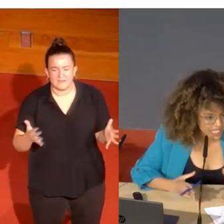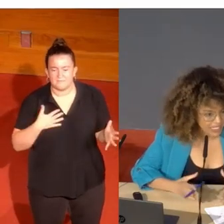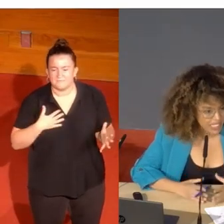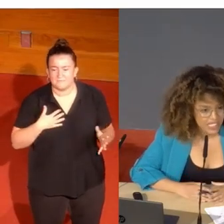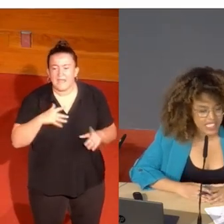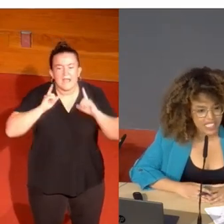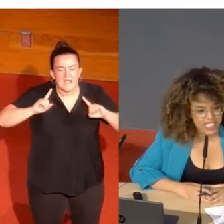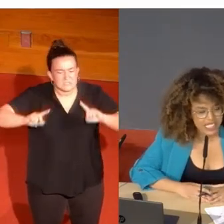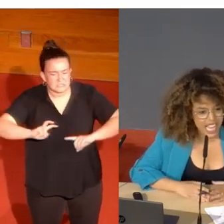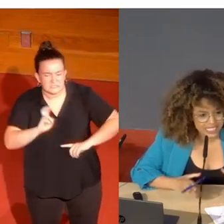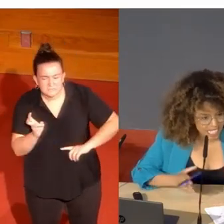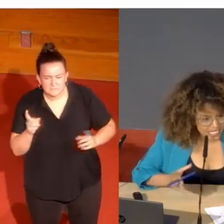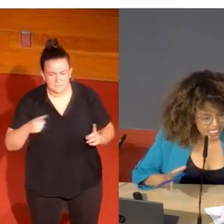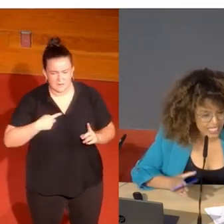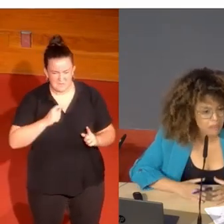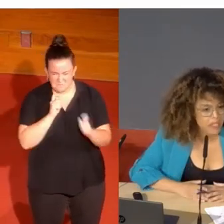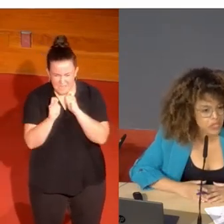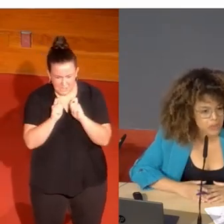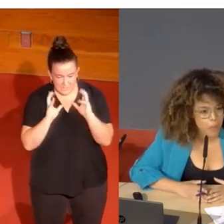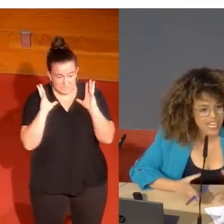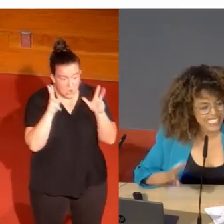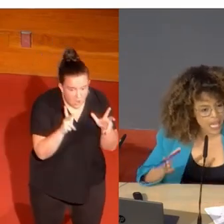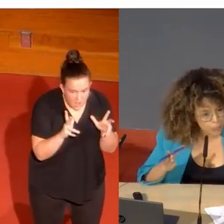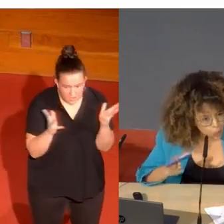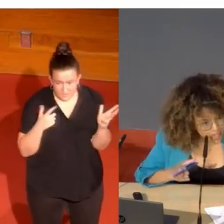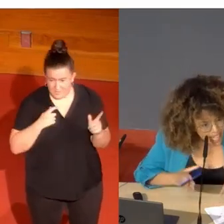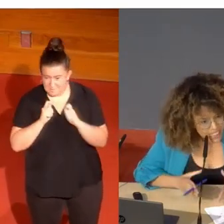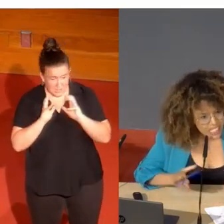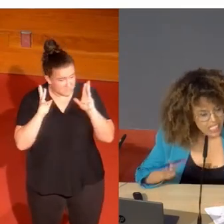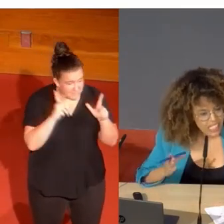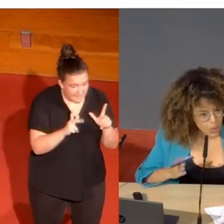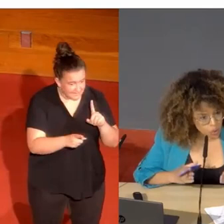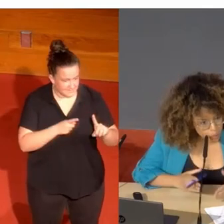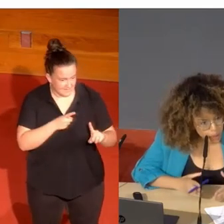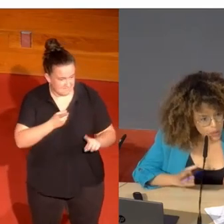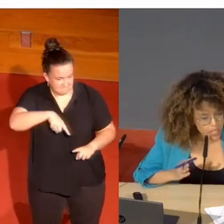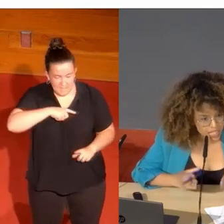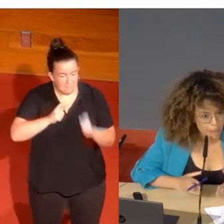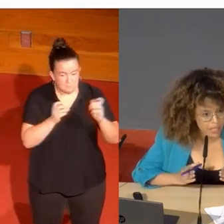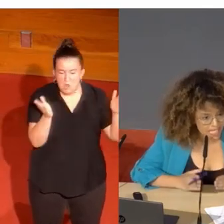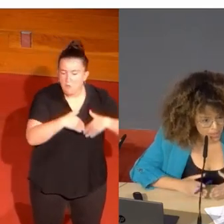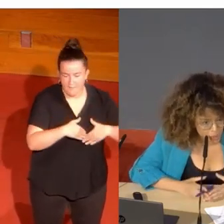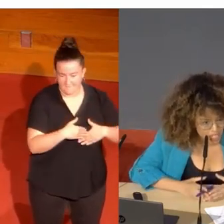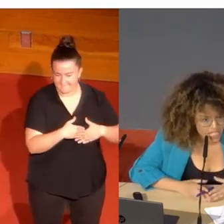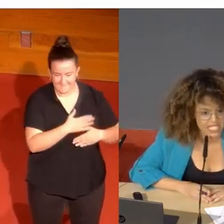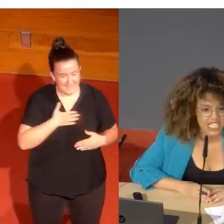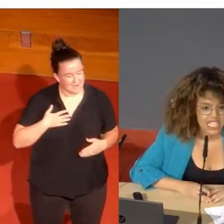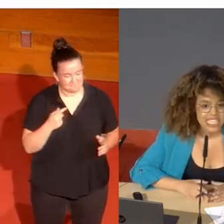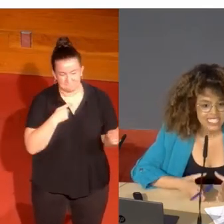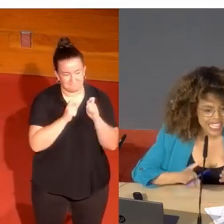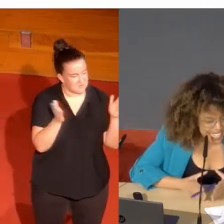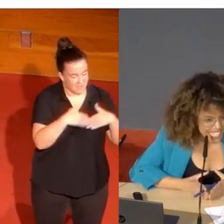que no quieren eh que haya el periodismo para que la impunidad la corrupción campen a sus